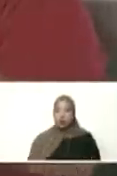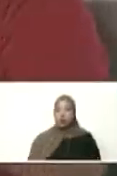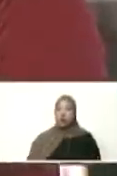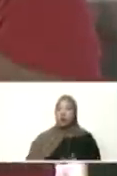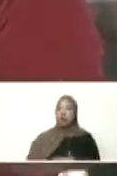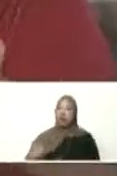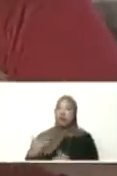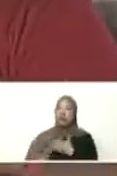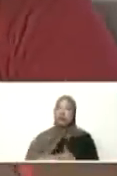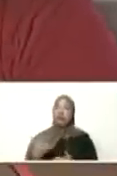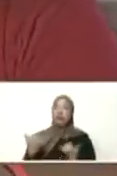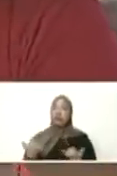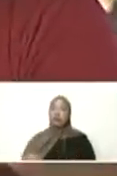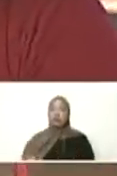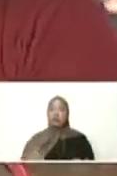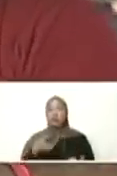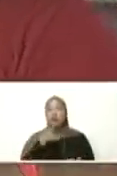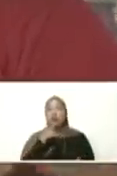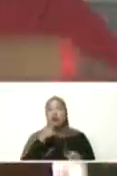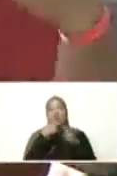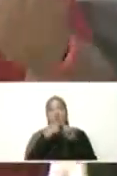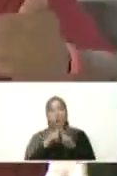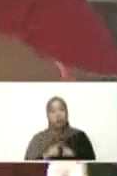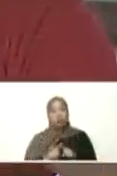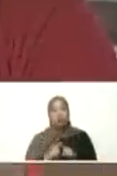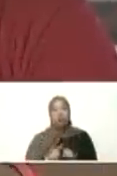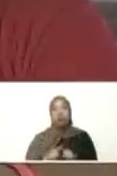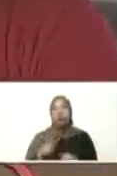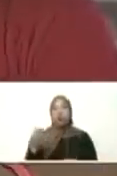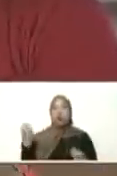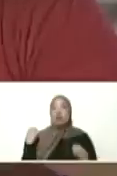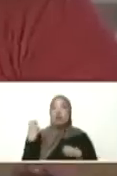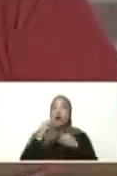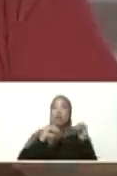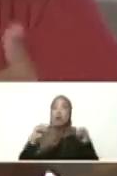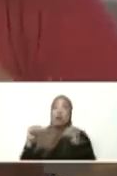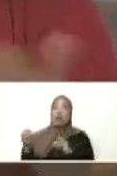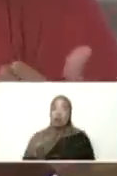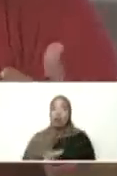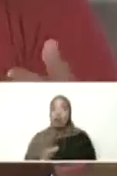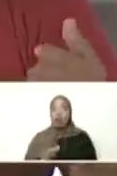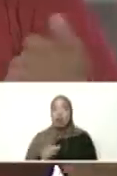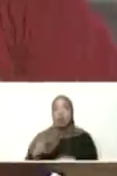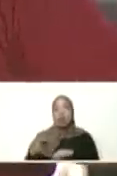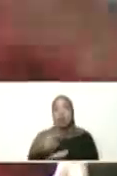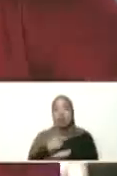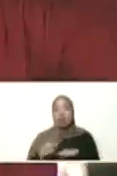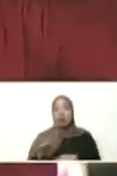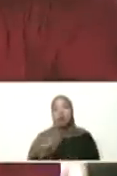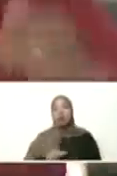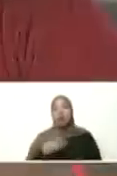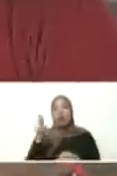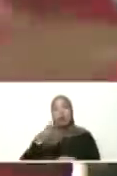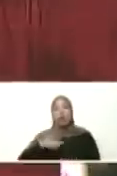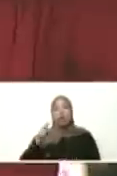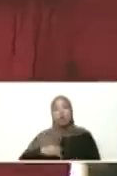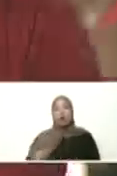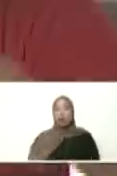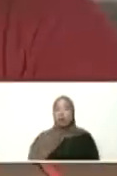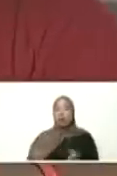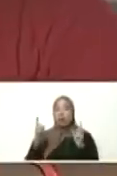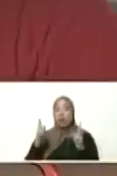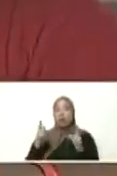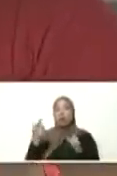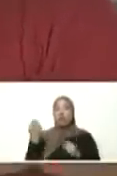avanzar, que a veces hasta para registrar un consejo comunal había que pedirle permiso a un alcalde, un gobernador. Yo soy alcalde y espero nunca darle permiso a